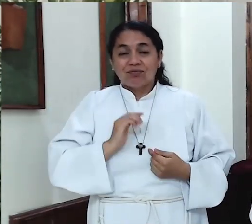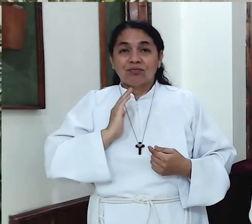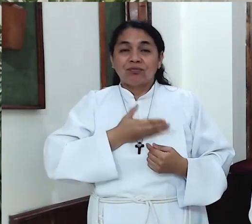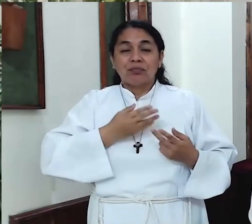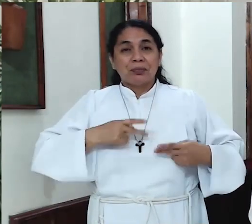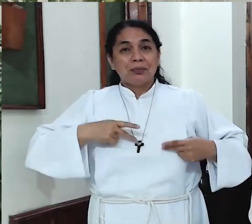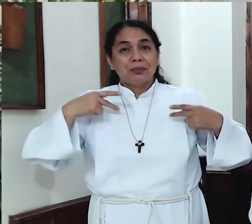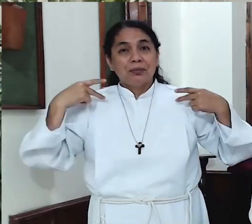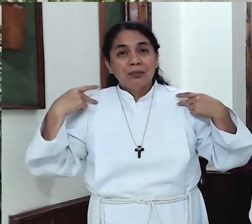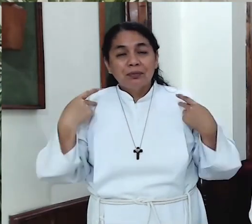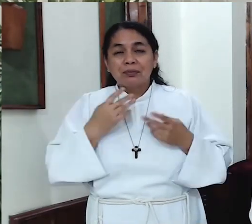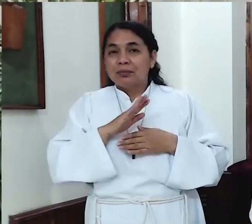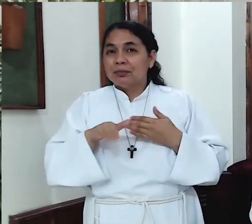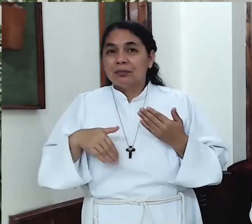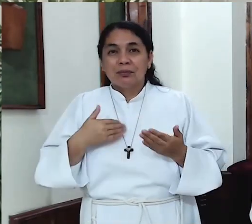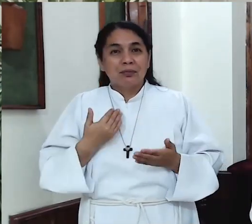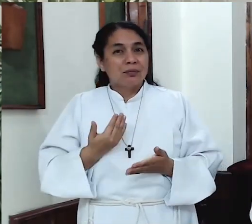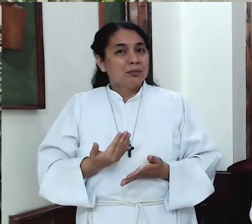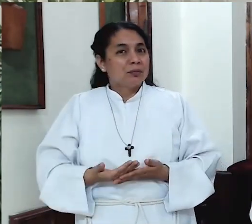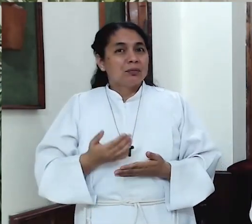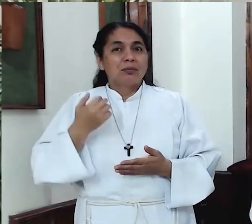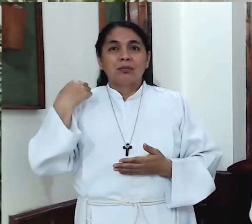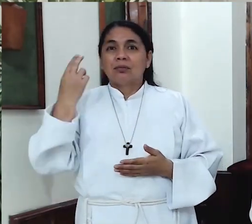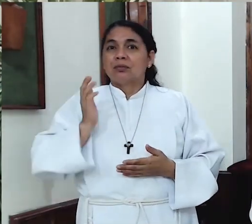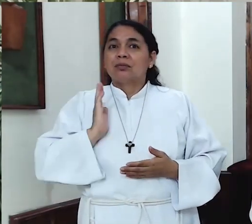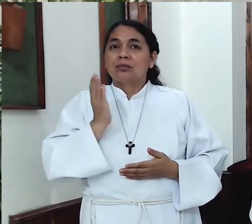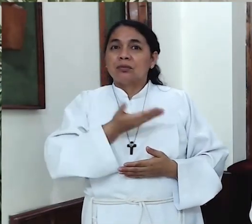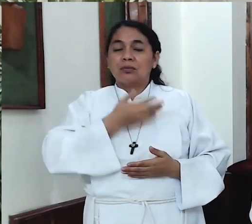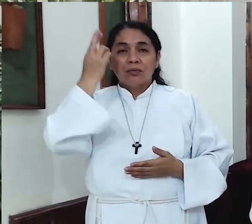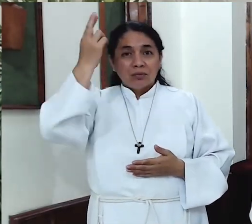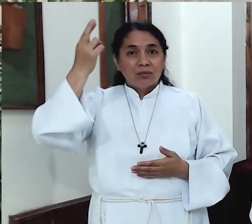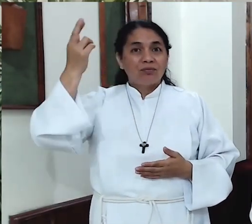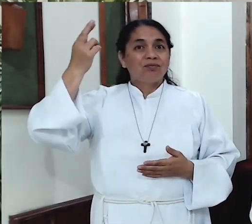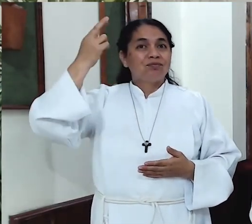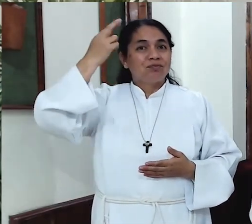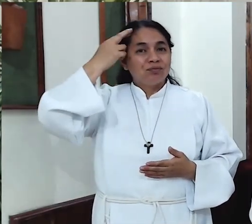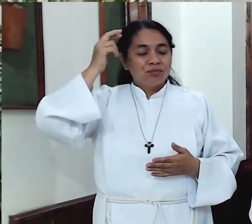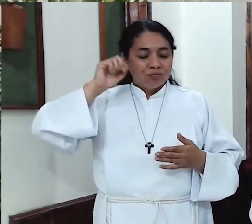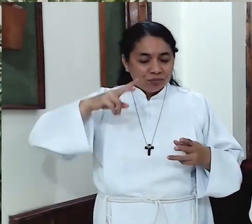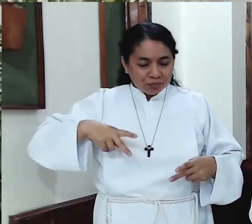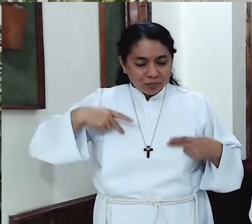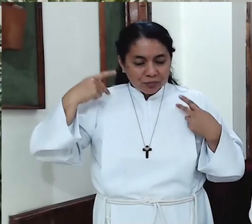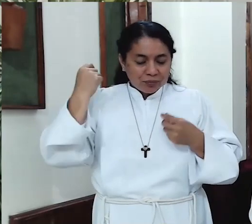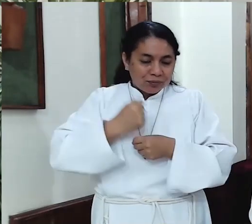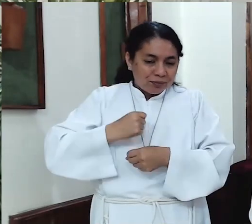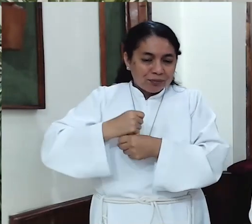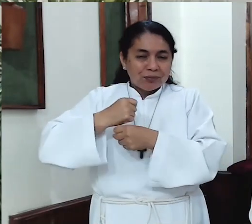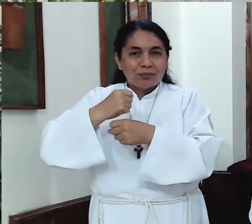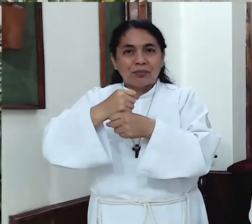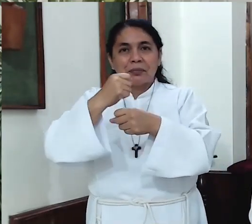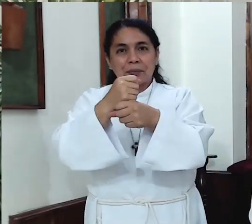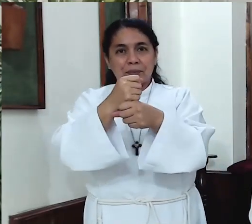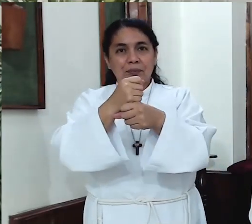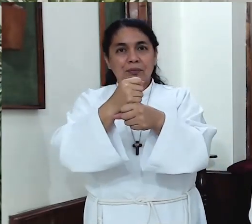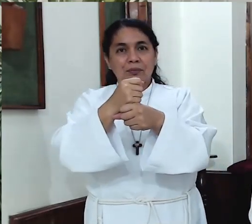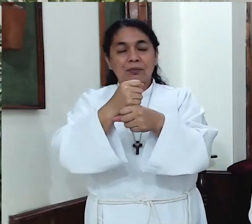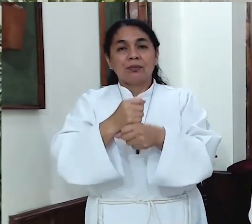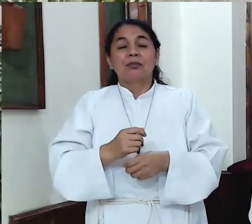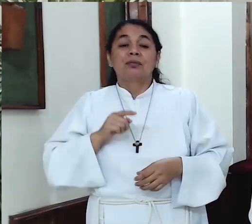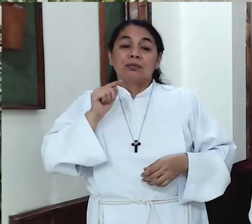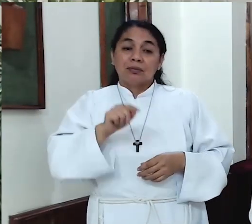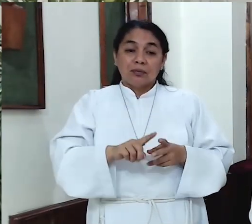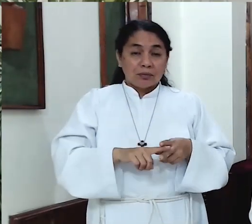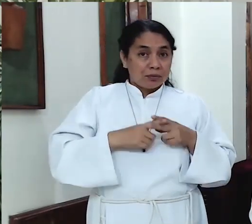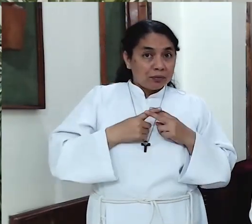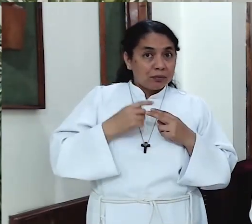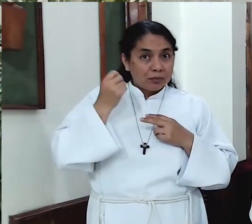nuestra existencia, nuestra razón por la que vivimos, por la que trabajamos. Y a partir de ahí